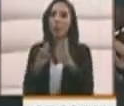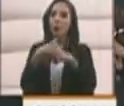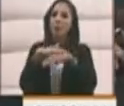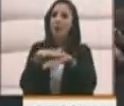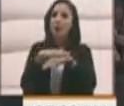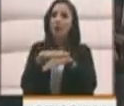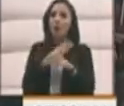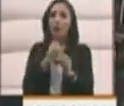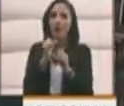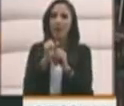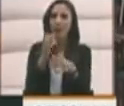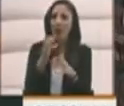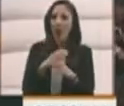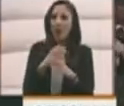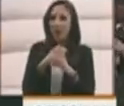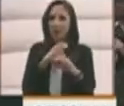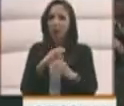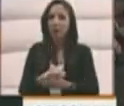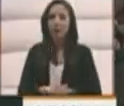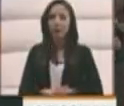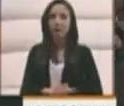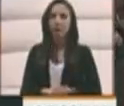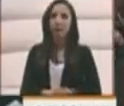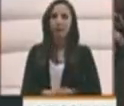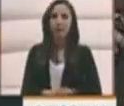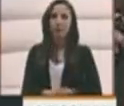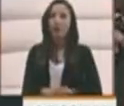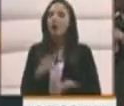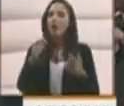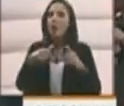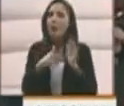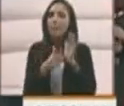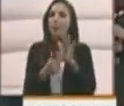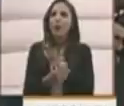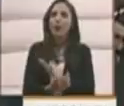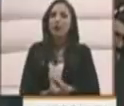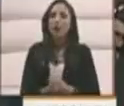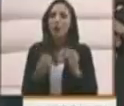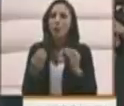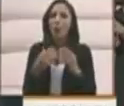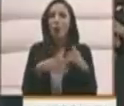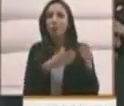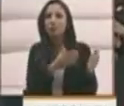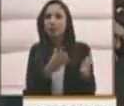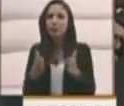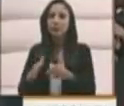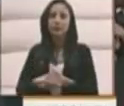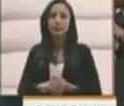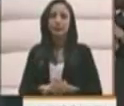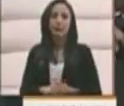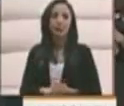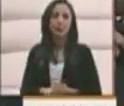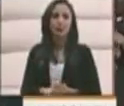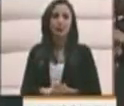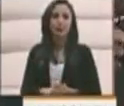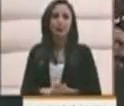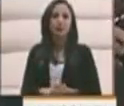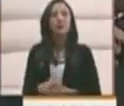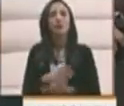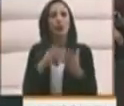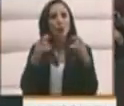todo queremos mostrarle, y así lo mostró el ministro, la planimetría de el